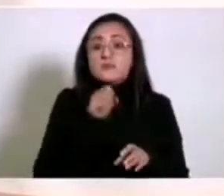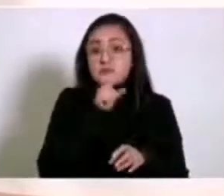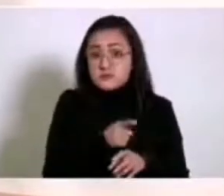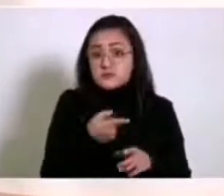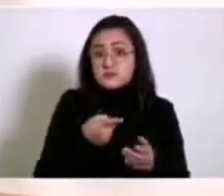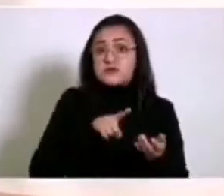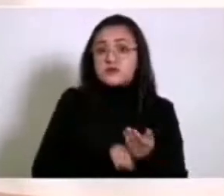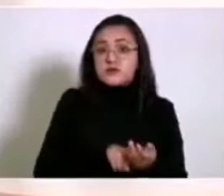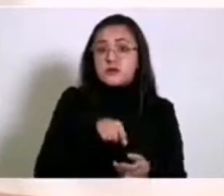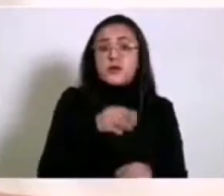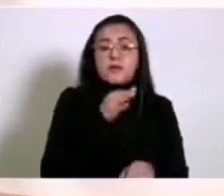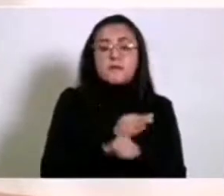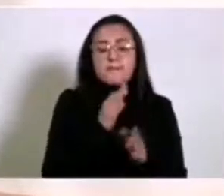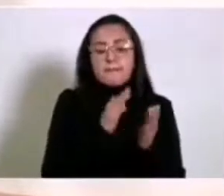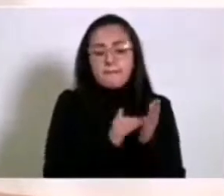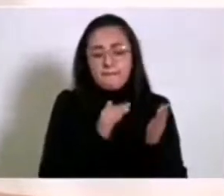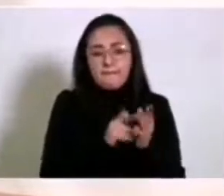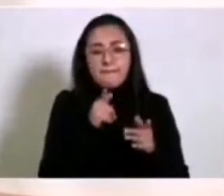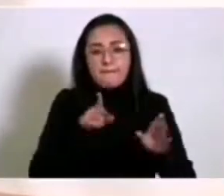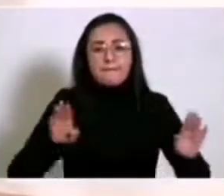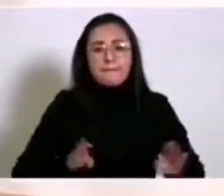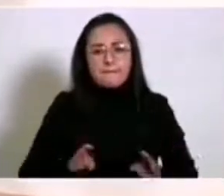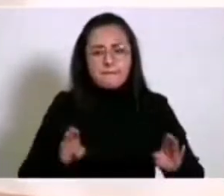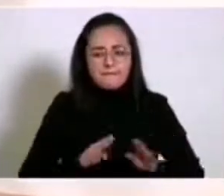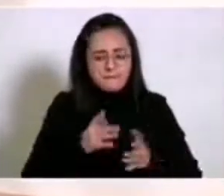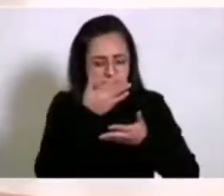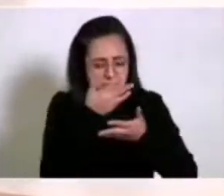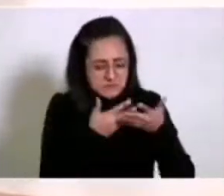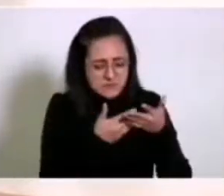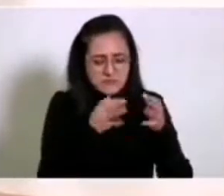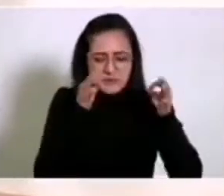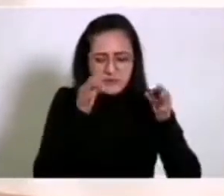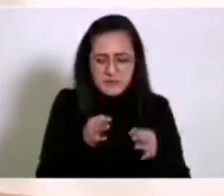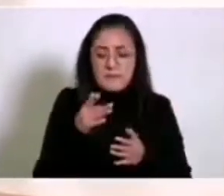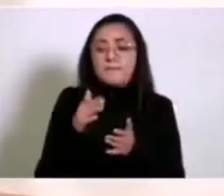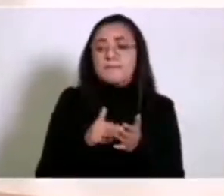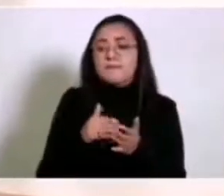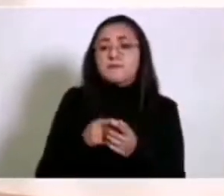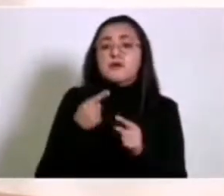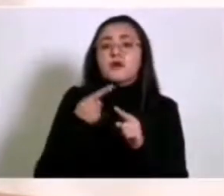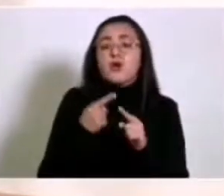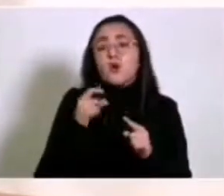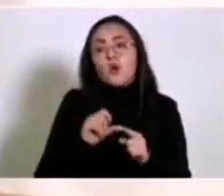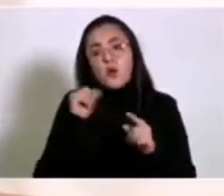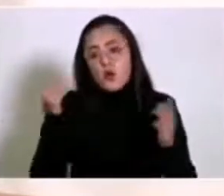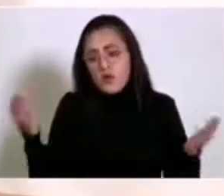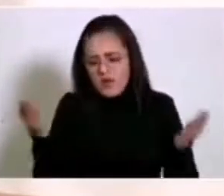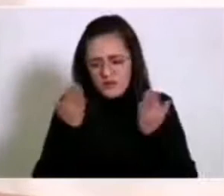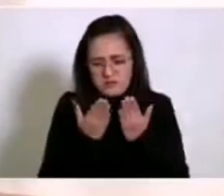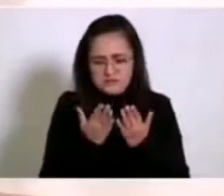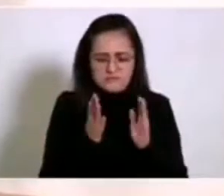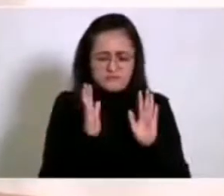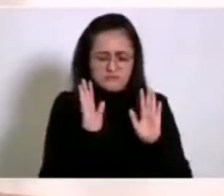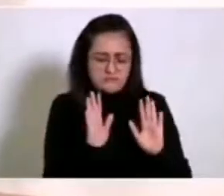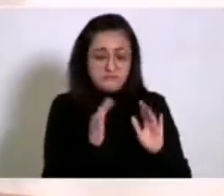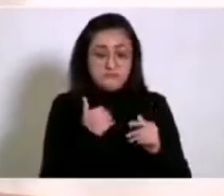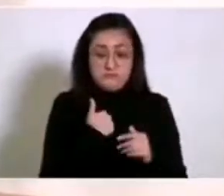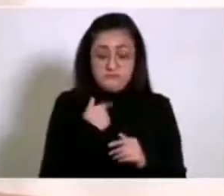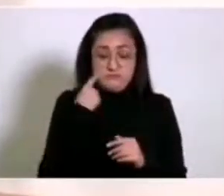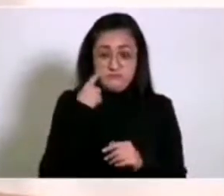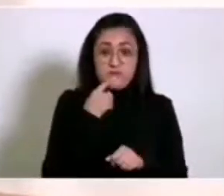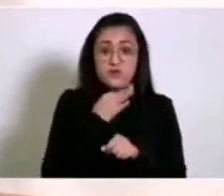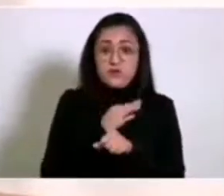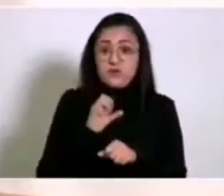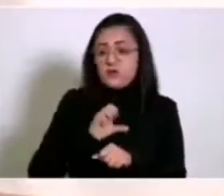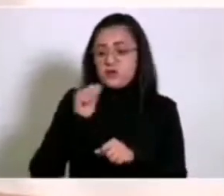en un catálogo presentan una característica en su nomenclatura y en las piezas físicas contiene otras asimismo se ha decretado que